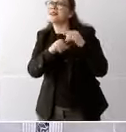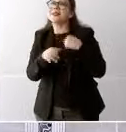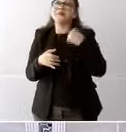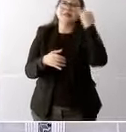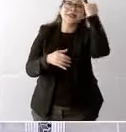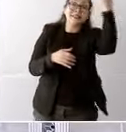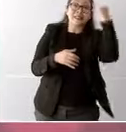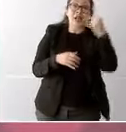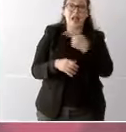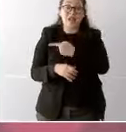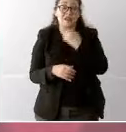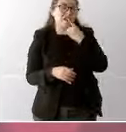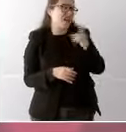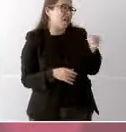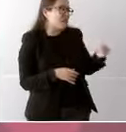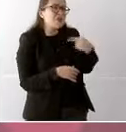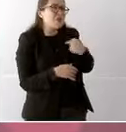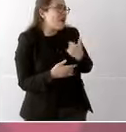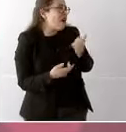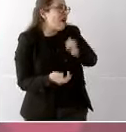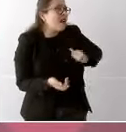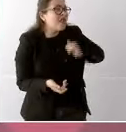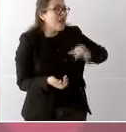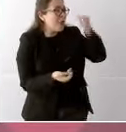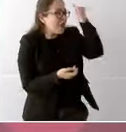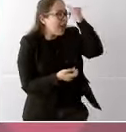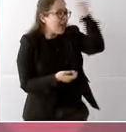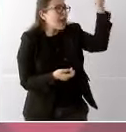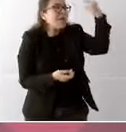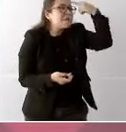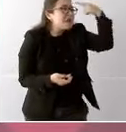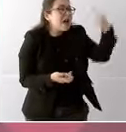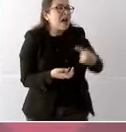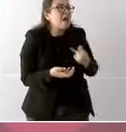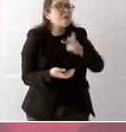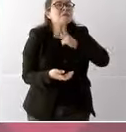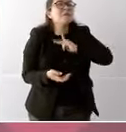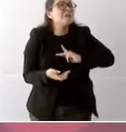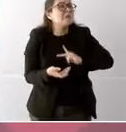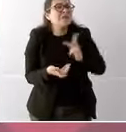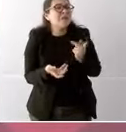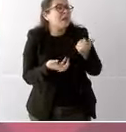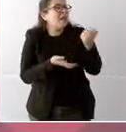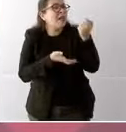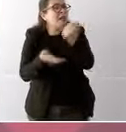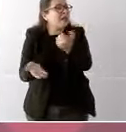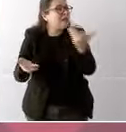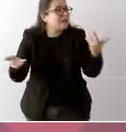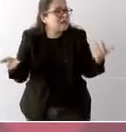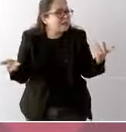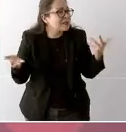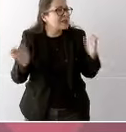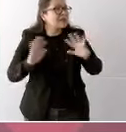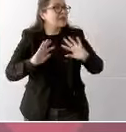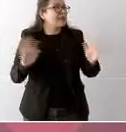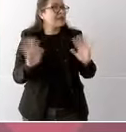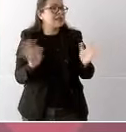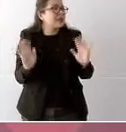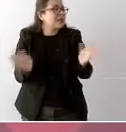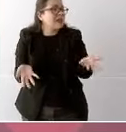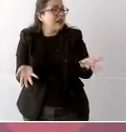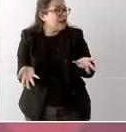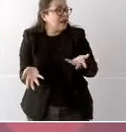viejas, anacrónicas, que para qué invertir en el petróleo si ya iban a